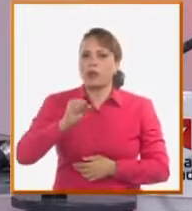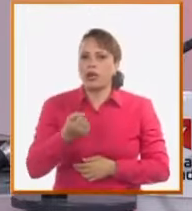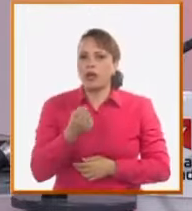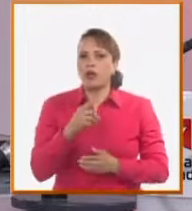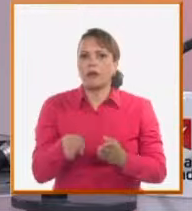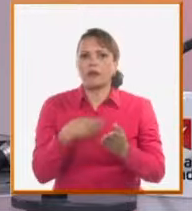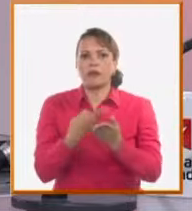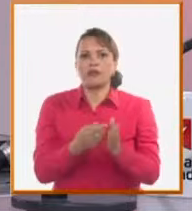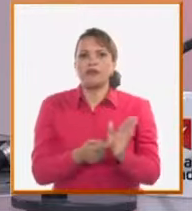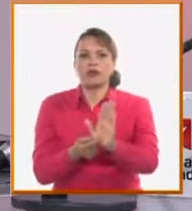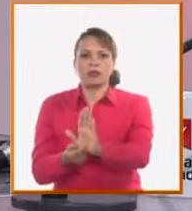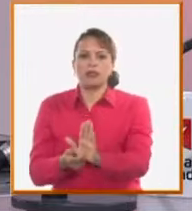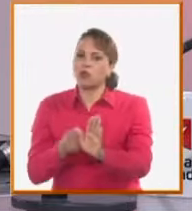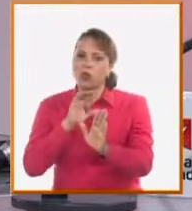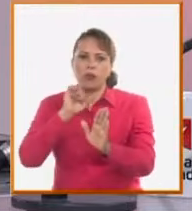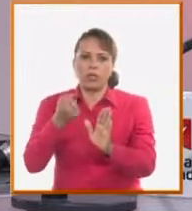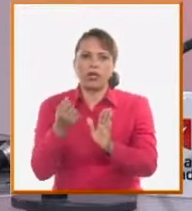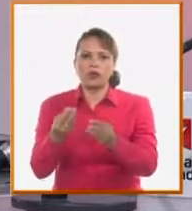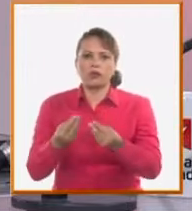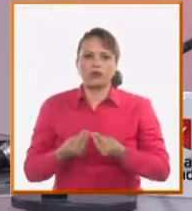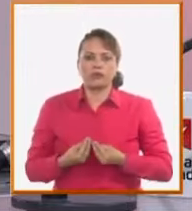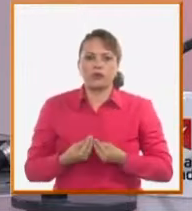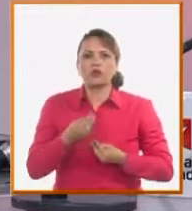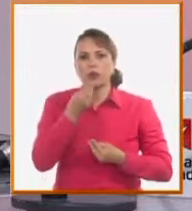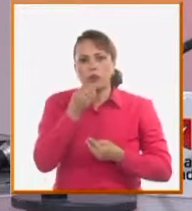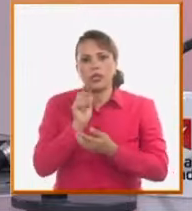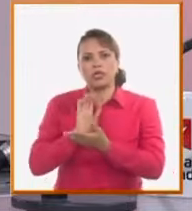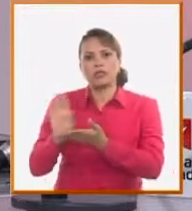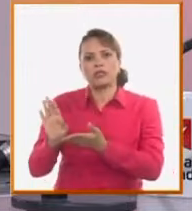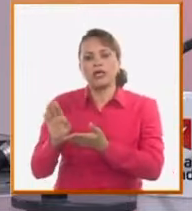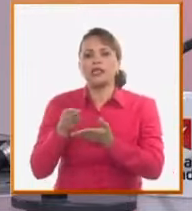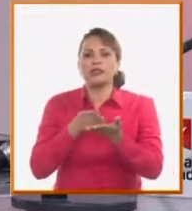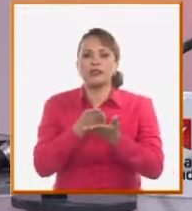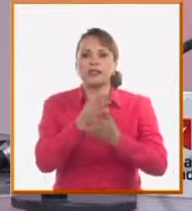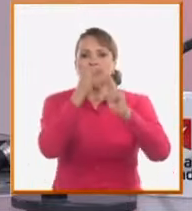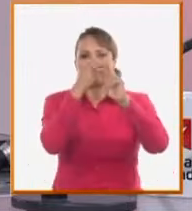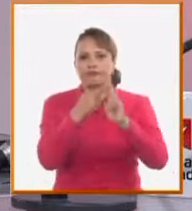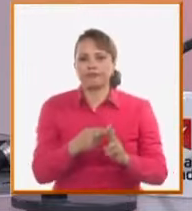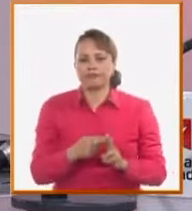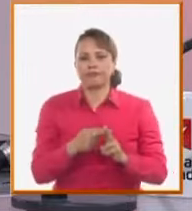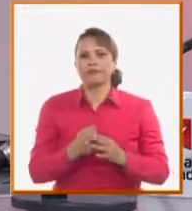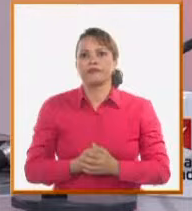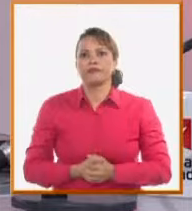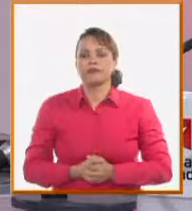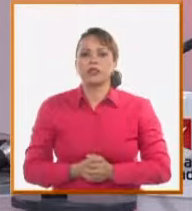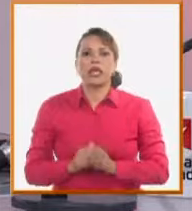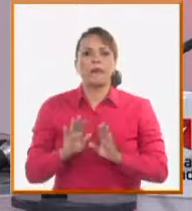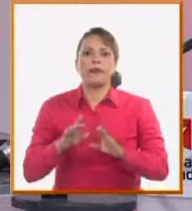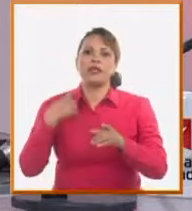que le hace la empresa de seguros, si usted decide si recibe ese o no, o espera